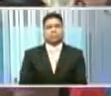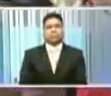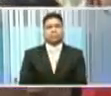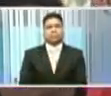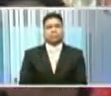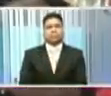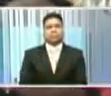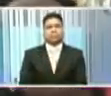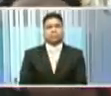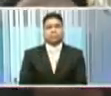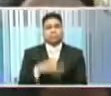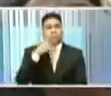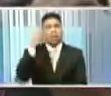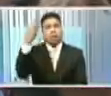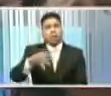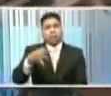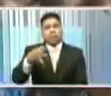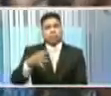Esa es la verdad.